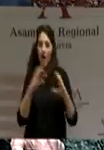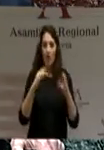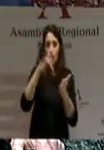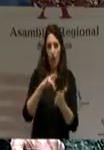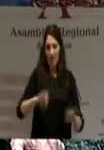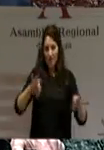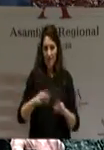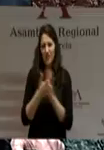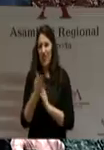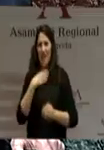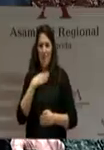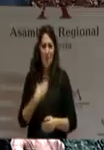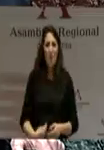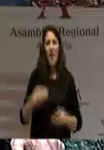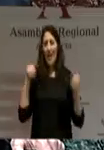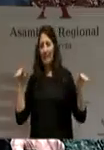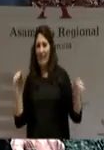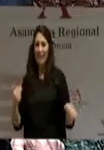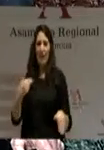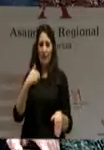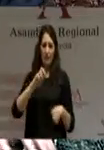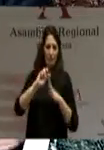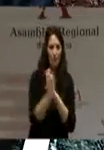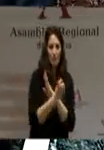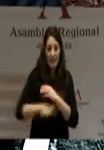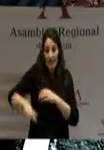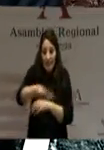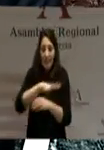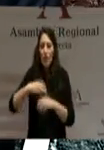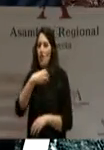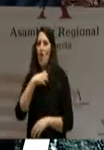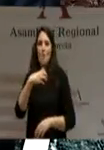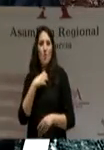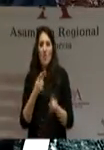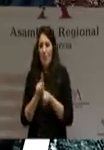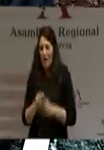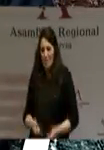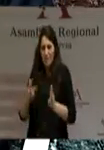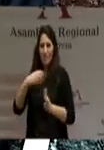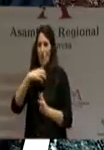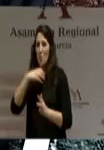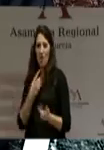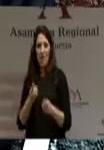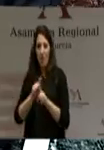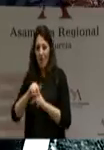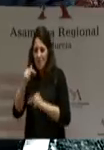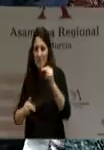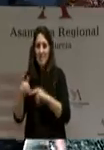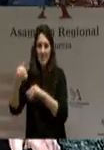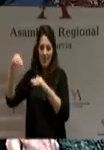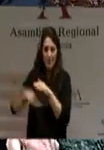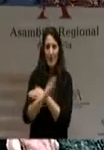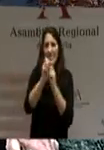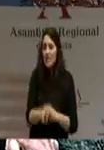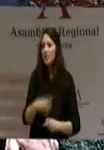de Alcantarilla, de Lorca, que no pueden permitir esa cicatriz abierta en mitad de sus ciudades. Nos han